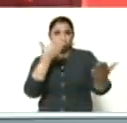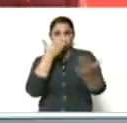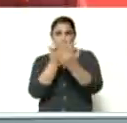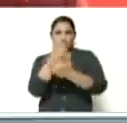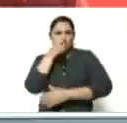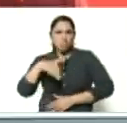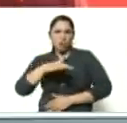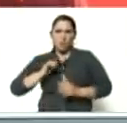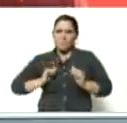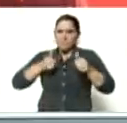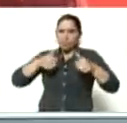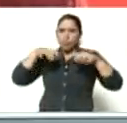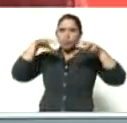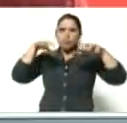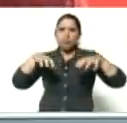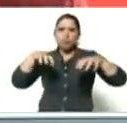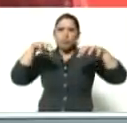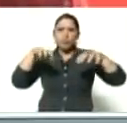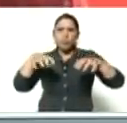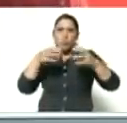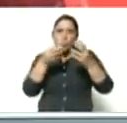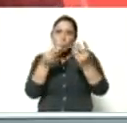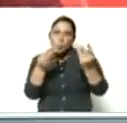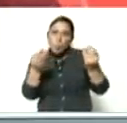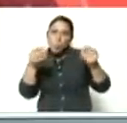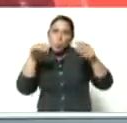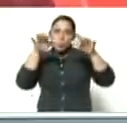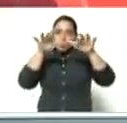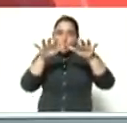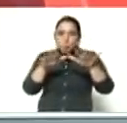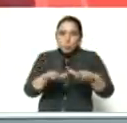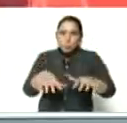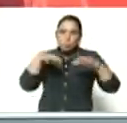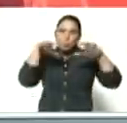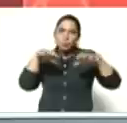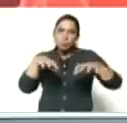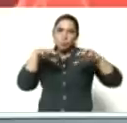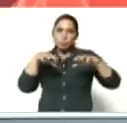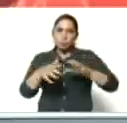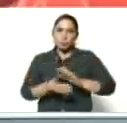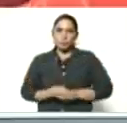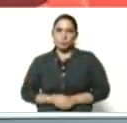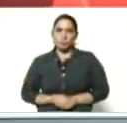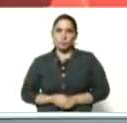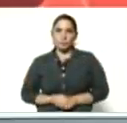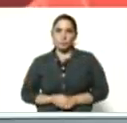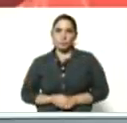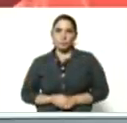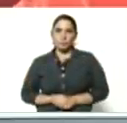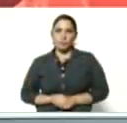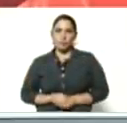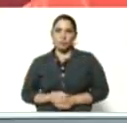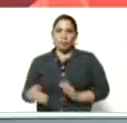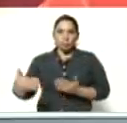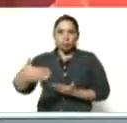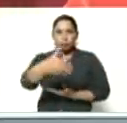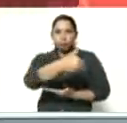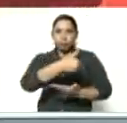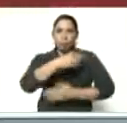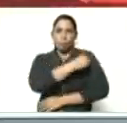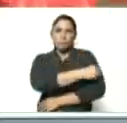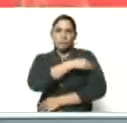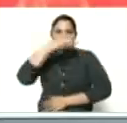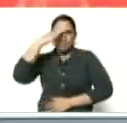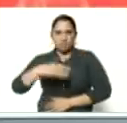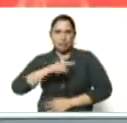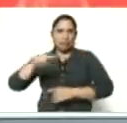comenzó una lluvia suave, tenue, que cubrió el hospital militar y luego cubrió toda la ciudad